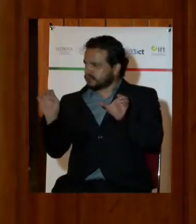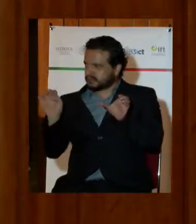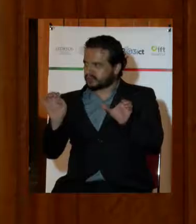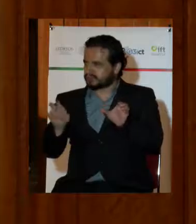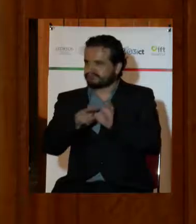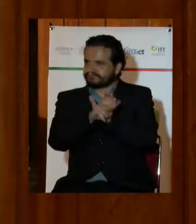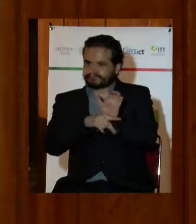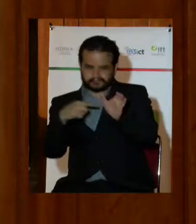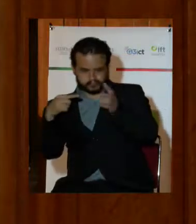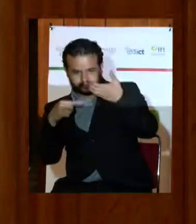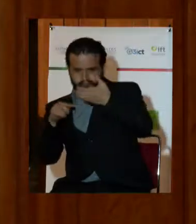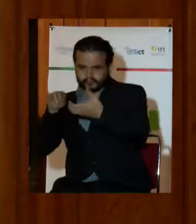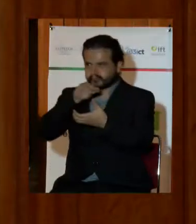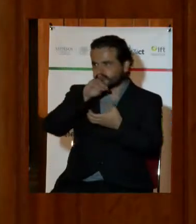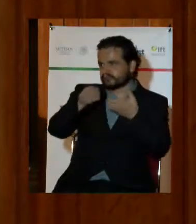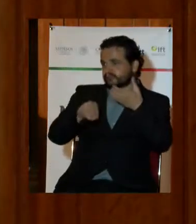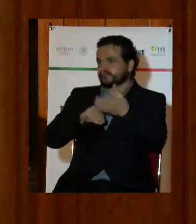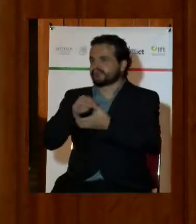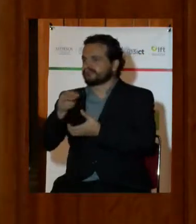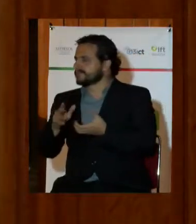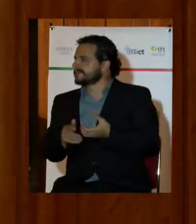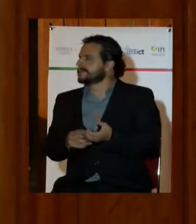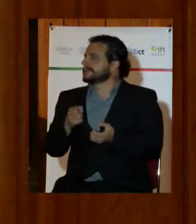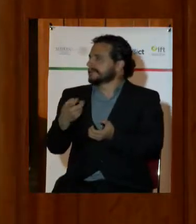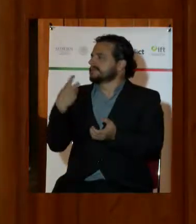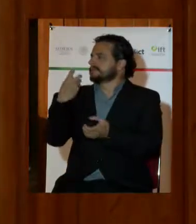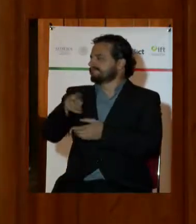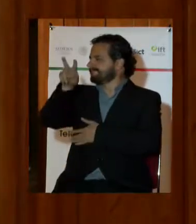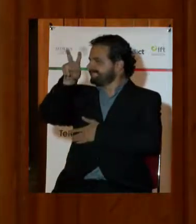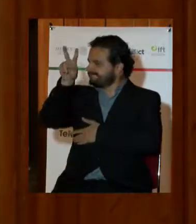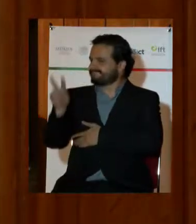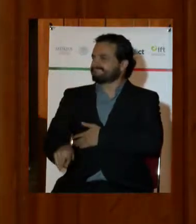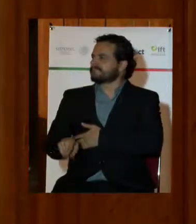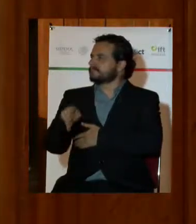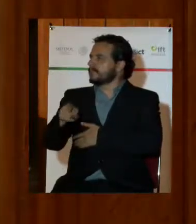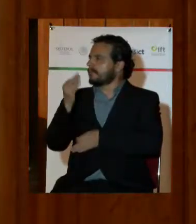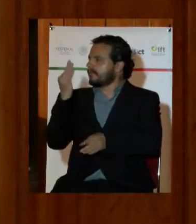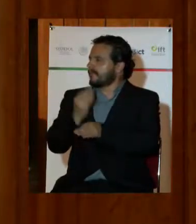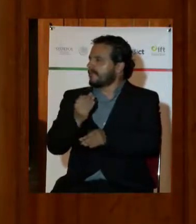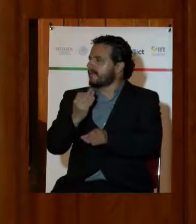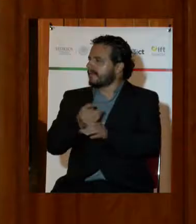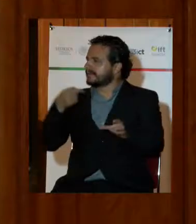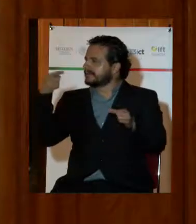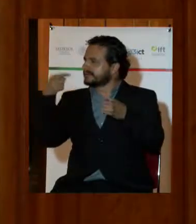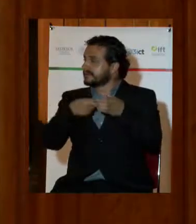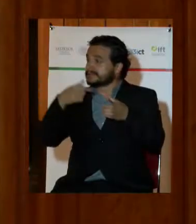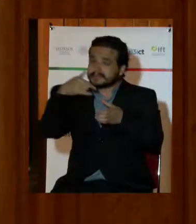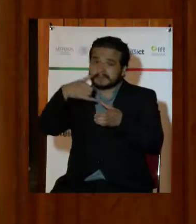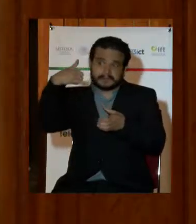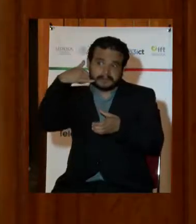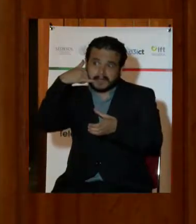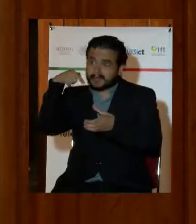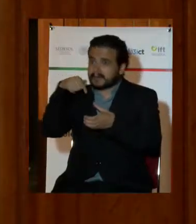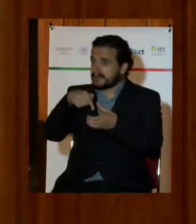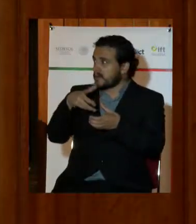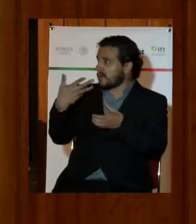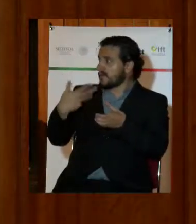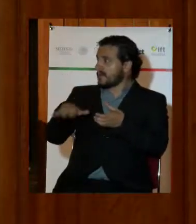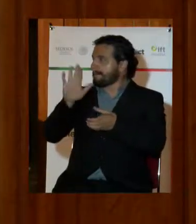baño. Y eso es una realidad, tenemos una supercomputadora en nuestro bolsillo. Estaba leyendo que el iPhone